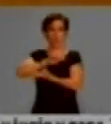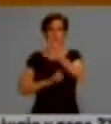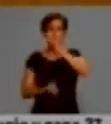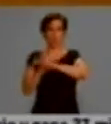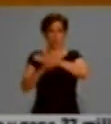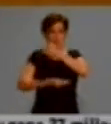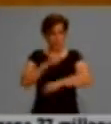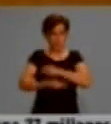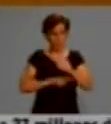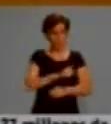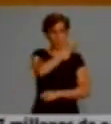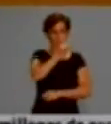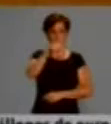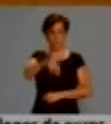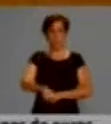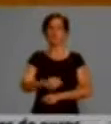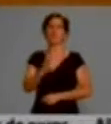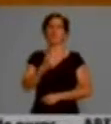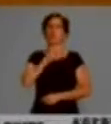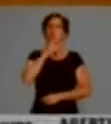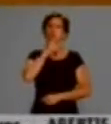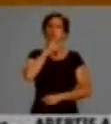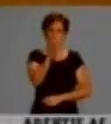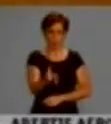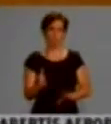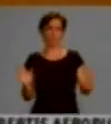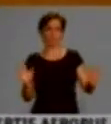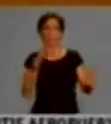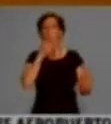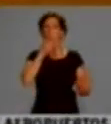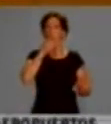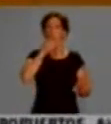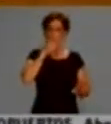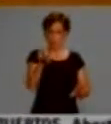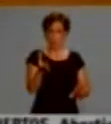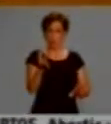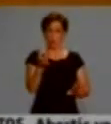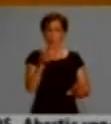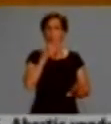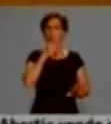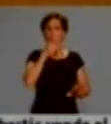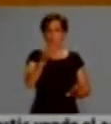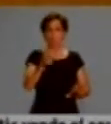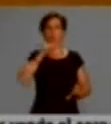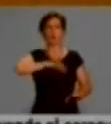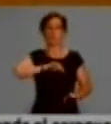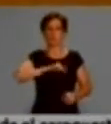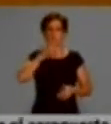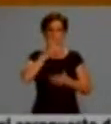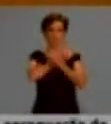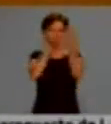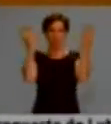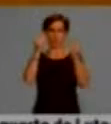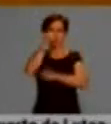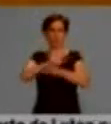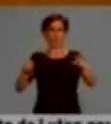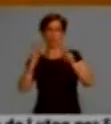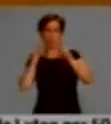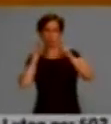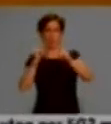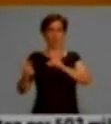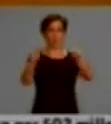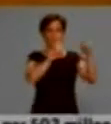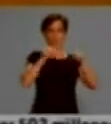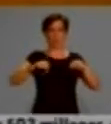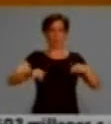ustedes aquí, y con B de bochorno, y con B de bochorno, que es la sensación que tienen muchos ciudadanos contemplando hoy el debate en esta